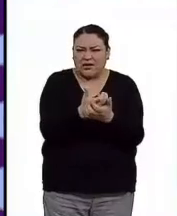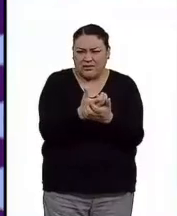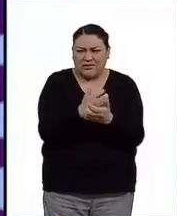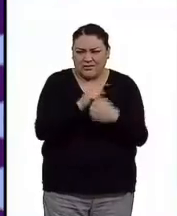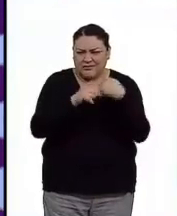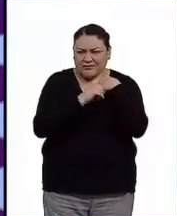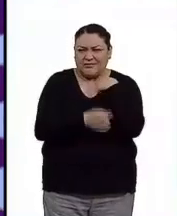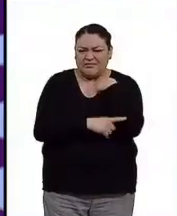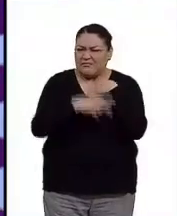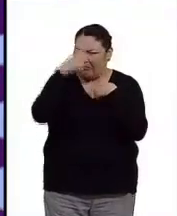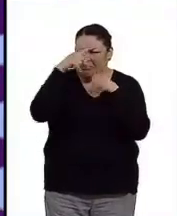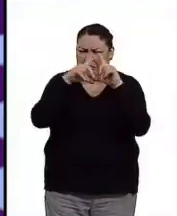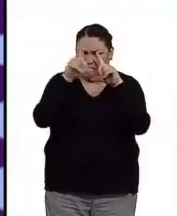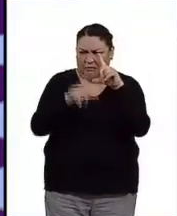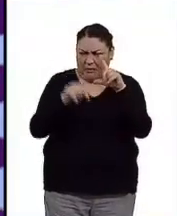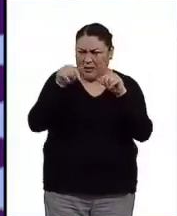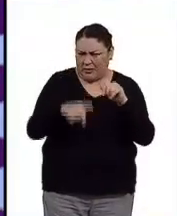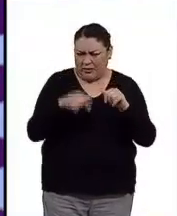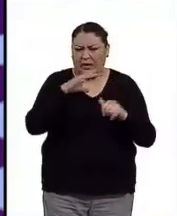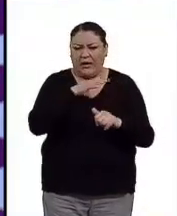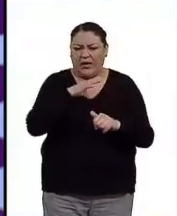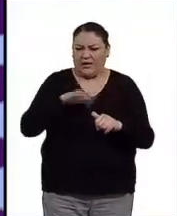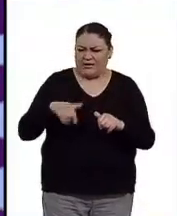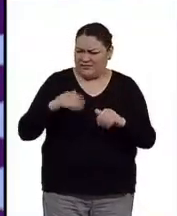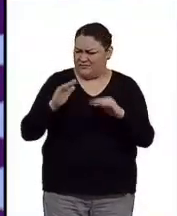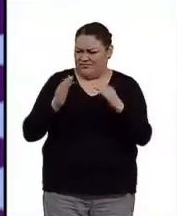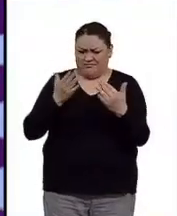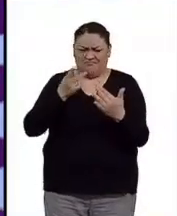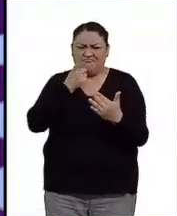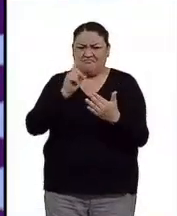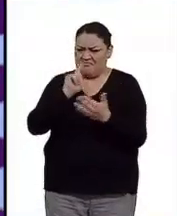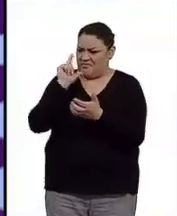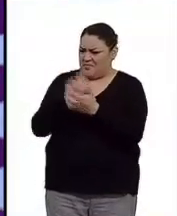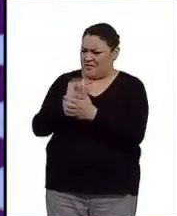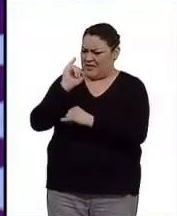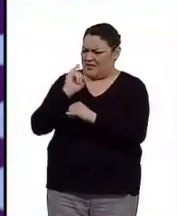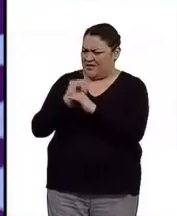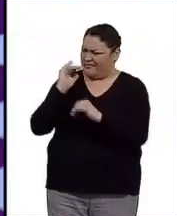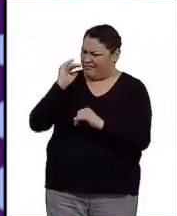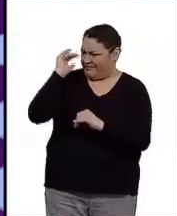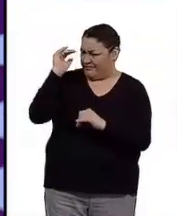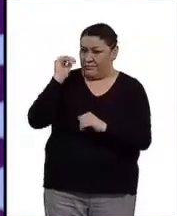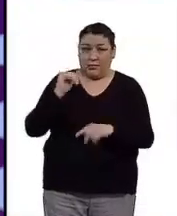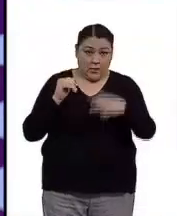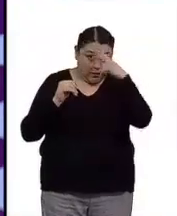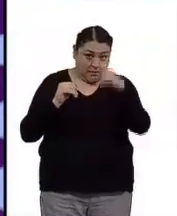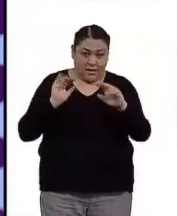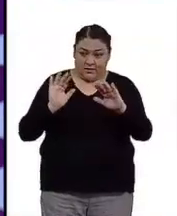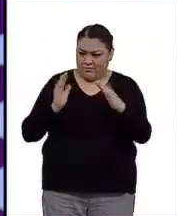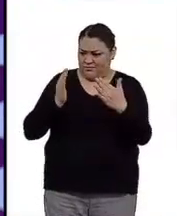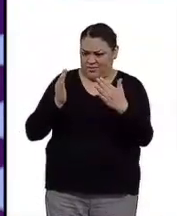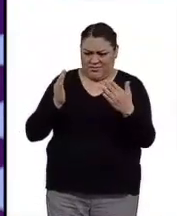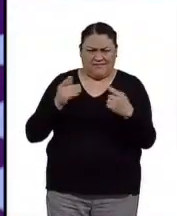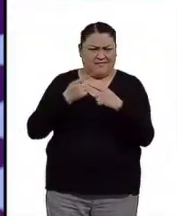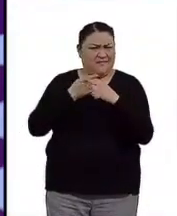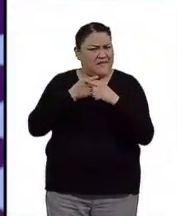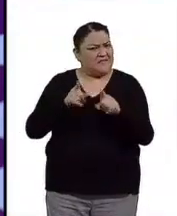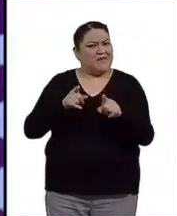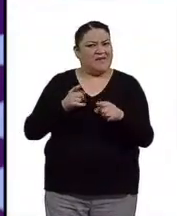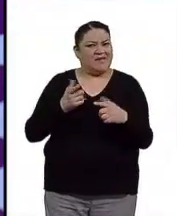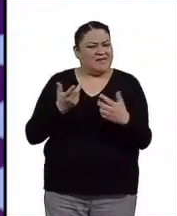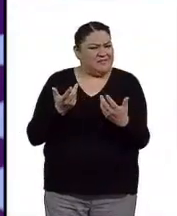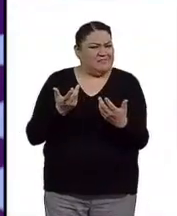de aquí en México, justo aquí dices que hay una discrepancia entre lo que se prevé en el ordenamiento internacional y lo que hacemos en la práctica estatal